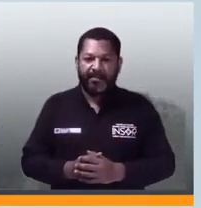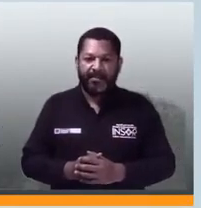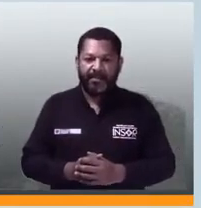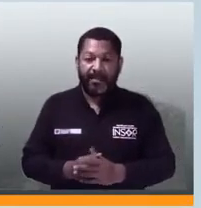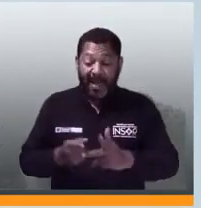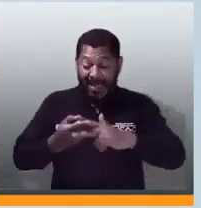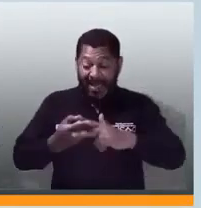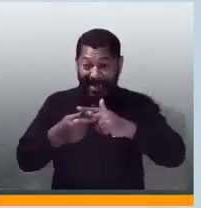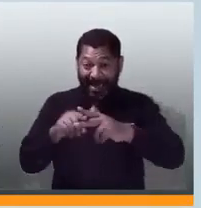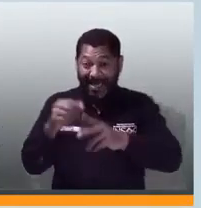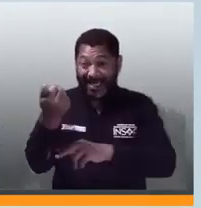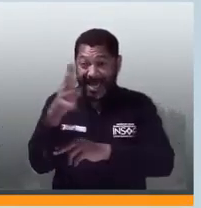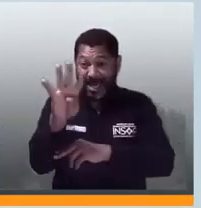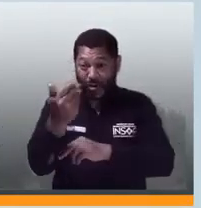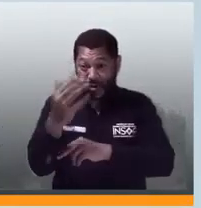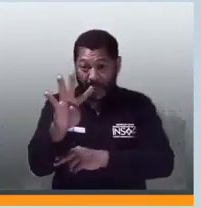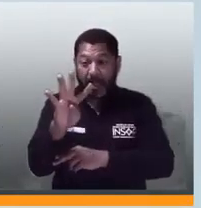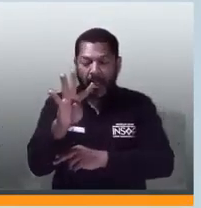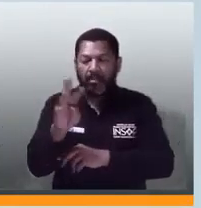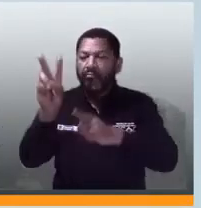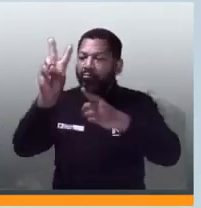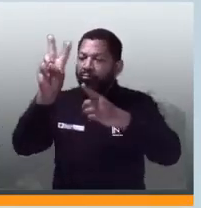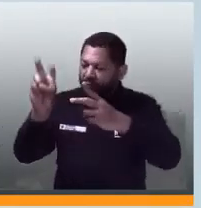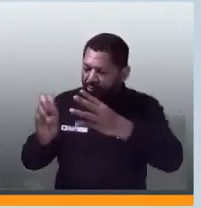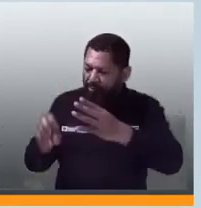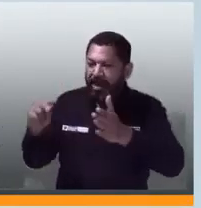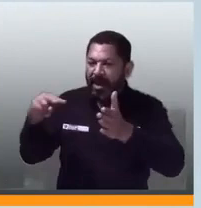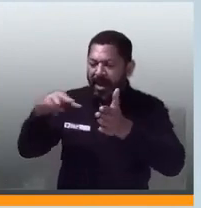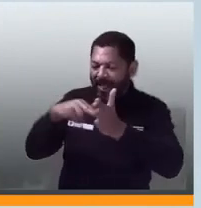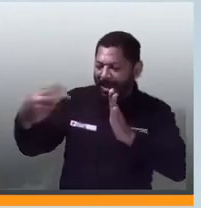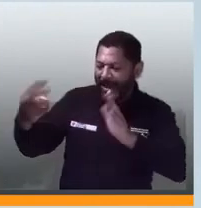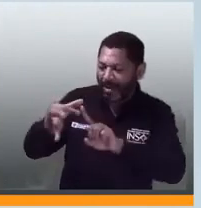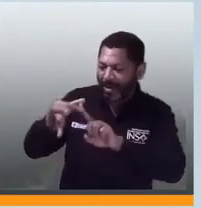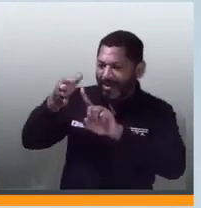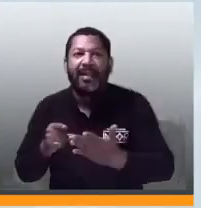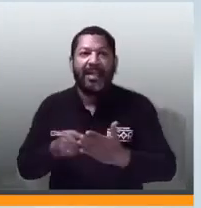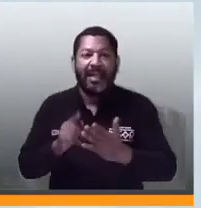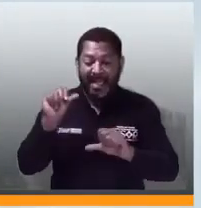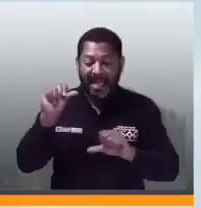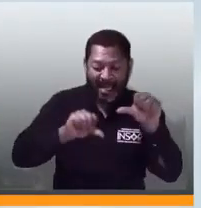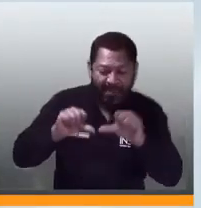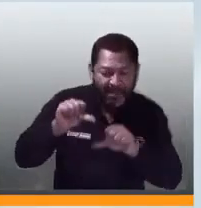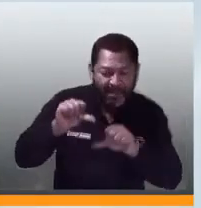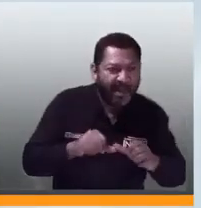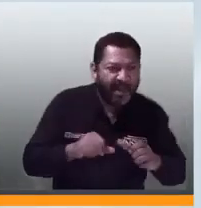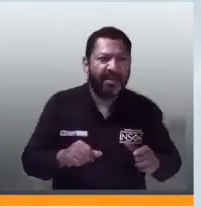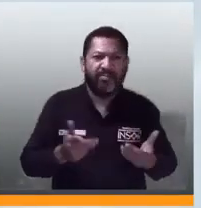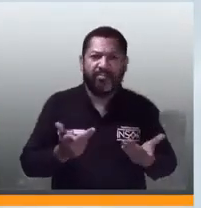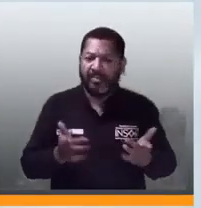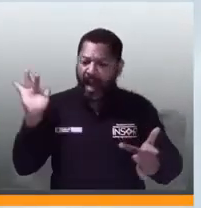Tuvimos 14 talleres alrededor de temáticas de tecnologías específicas.